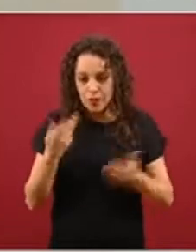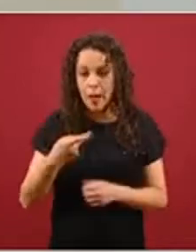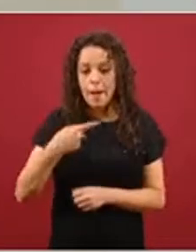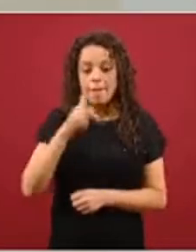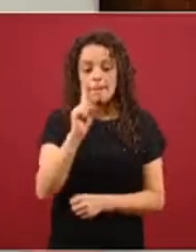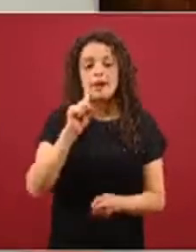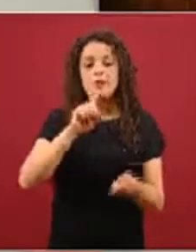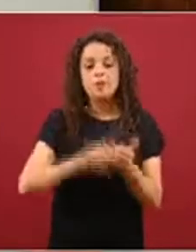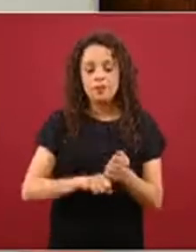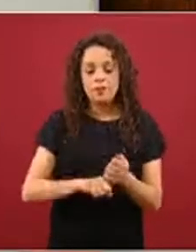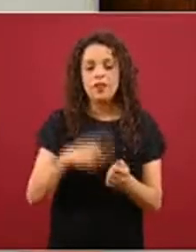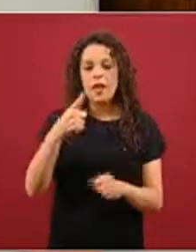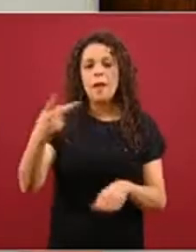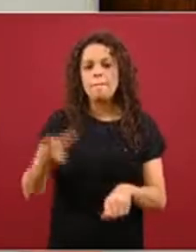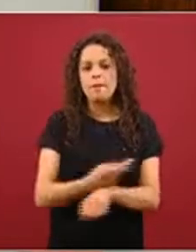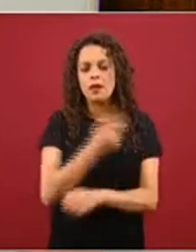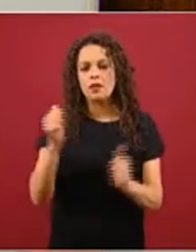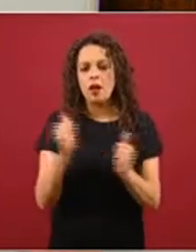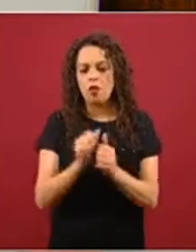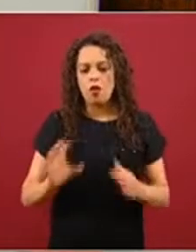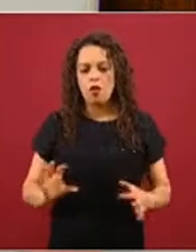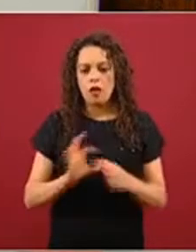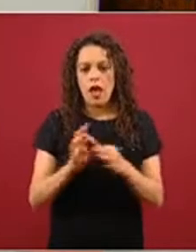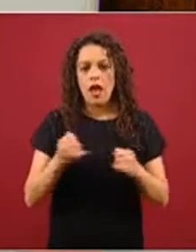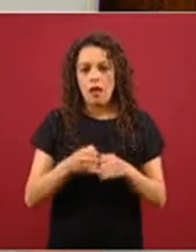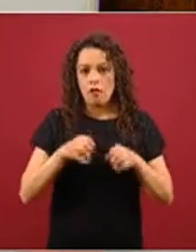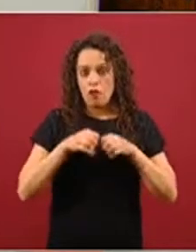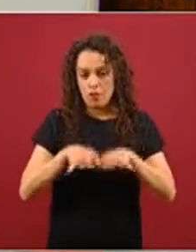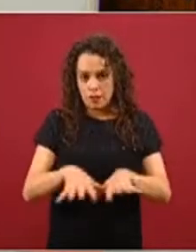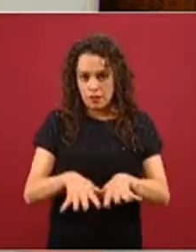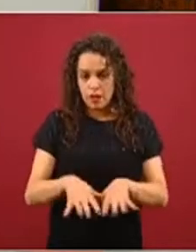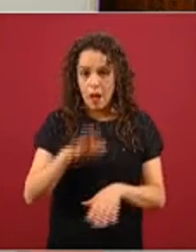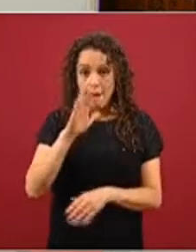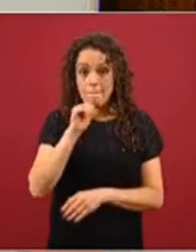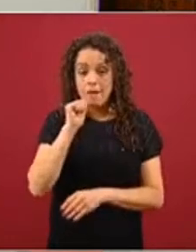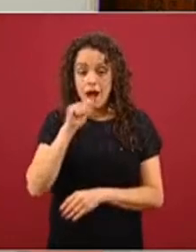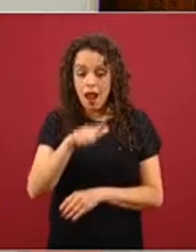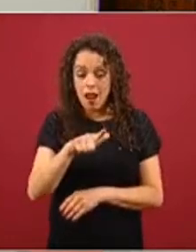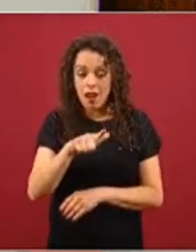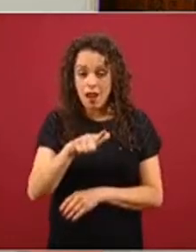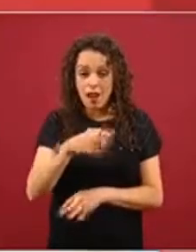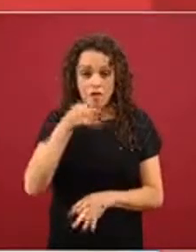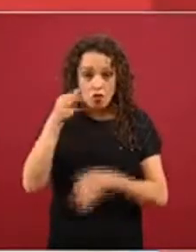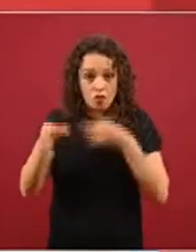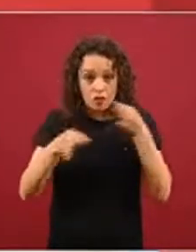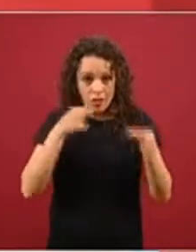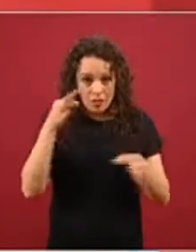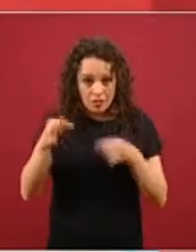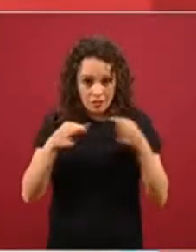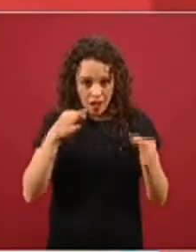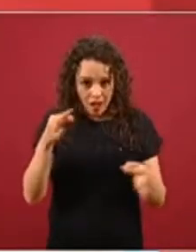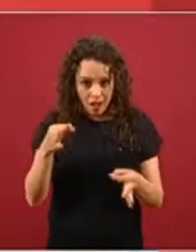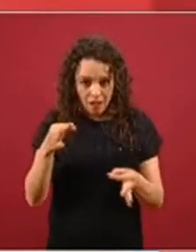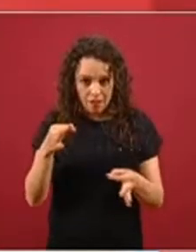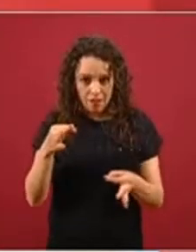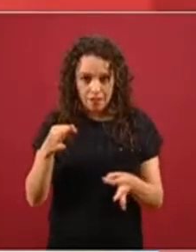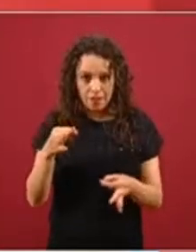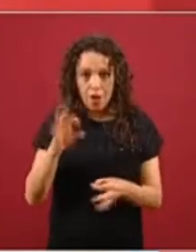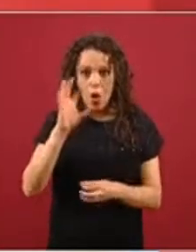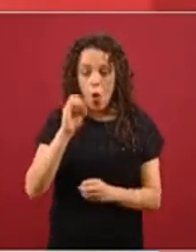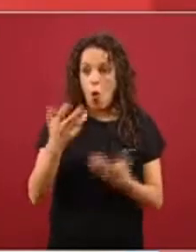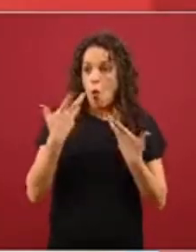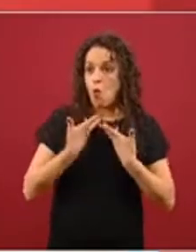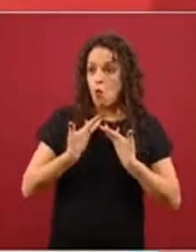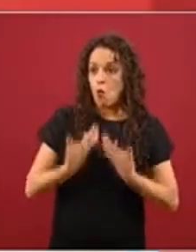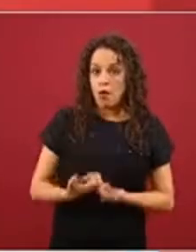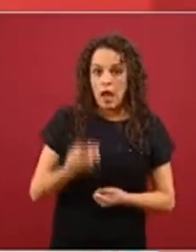es que tienen más éxito las malas noticias o las noticias alarmistas y